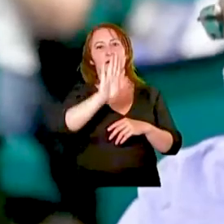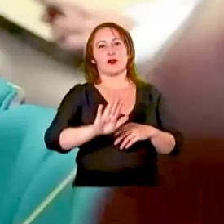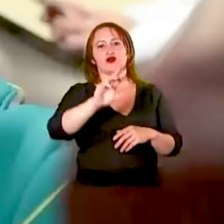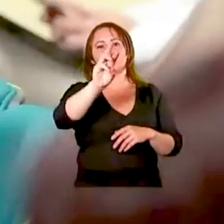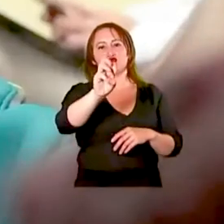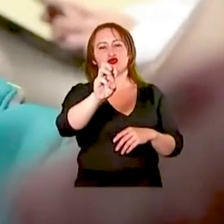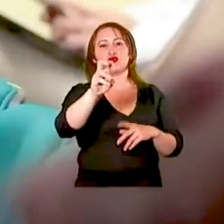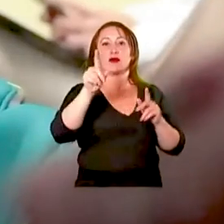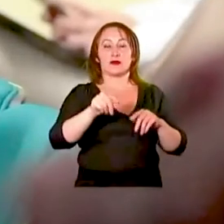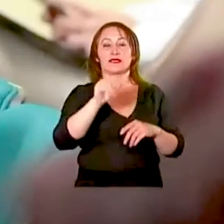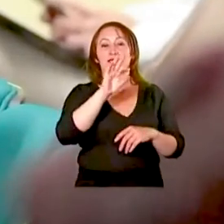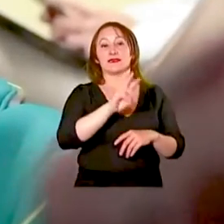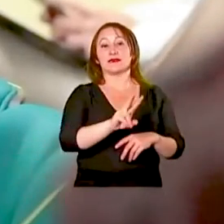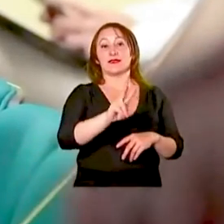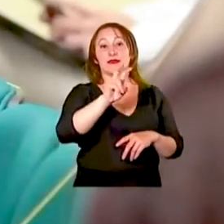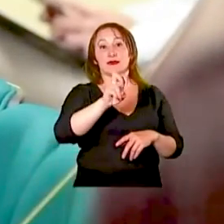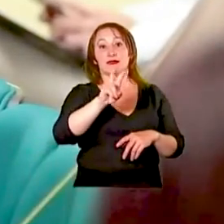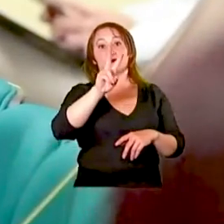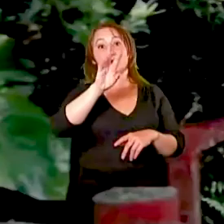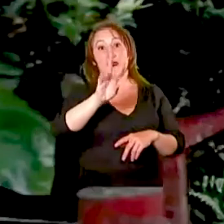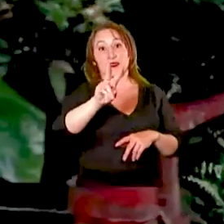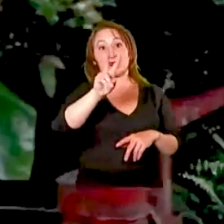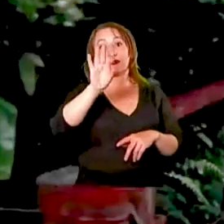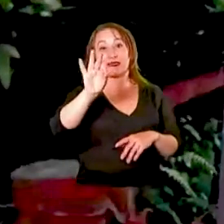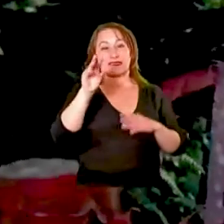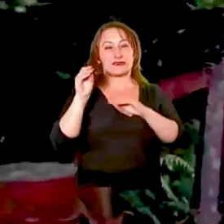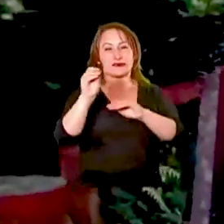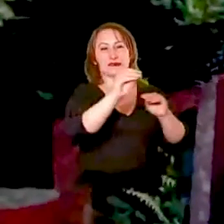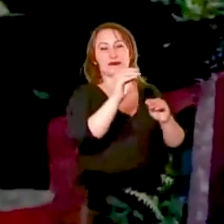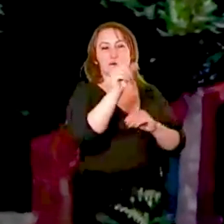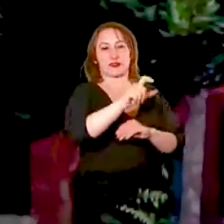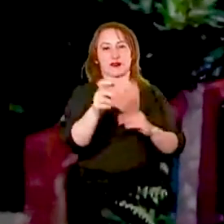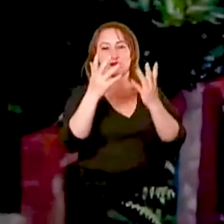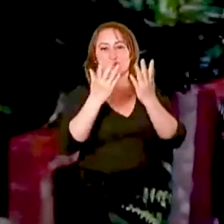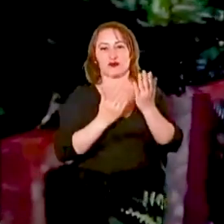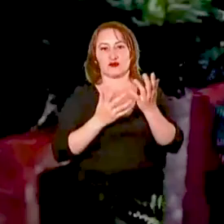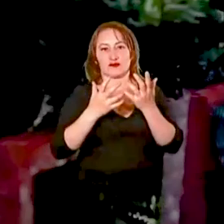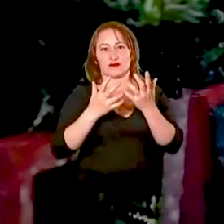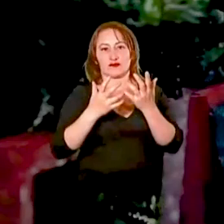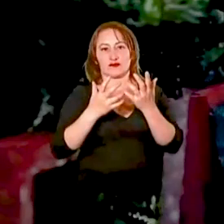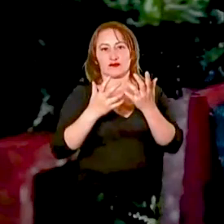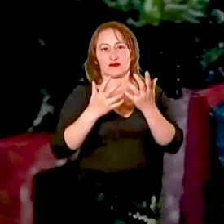723 capacitaciones realizadas a servidores públicos.